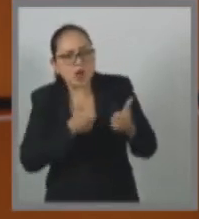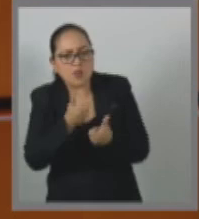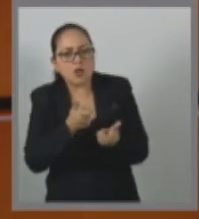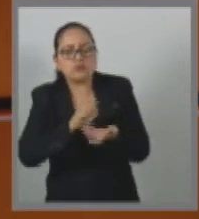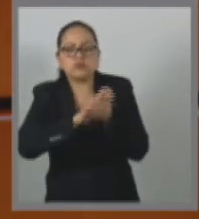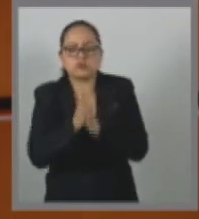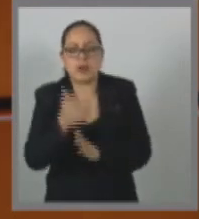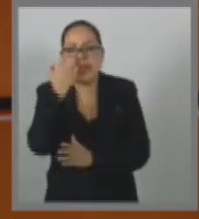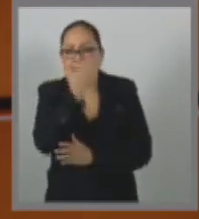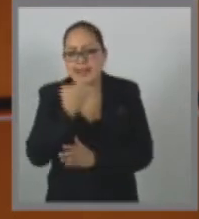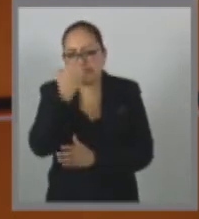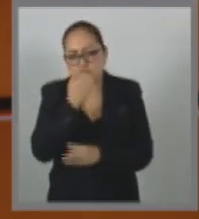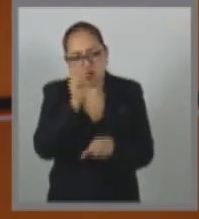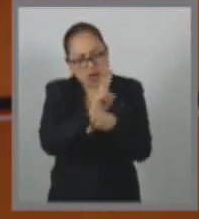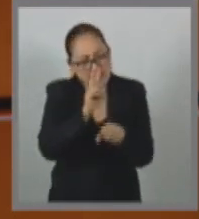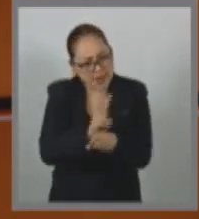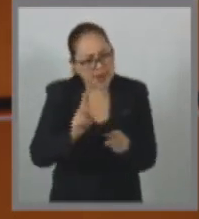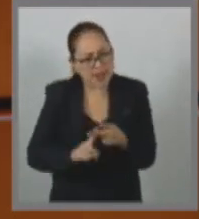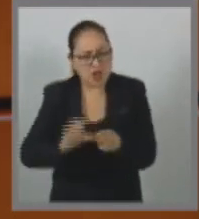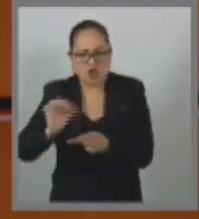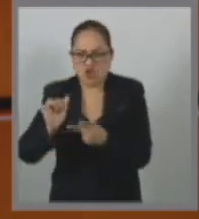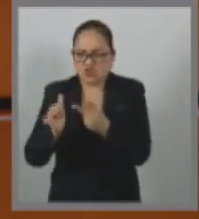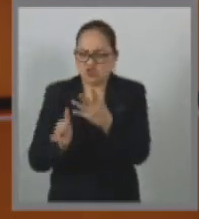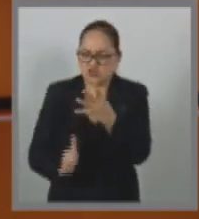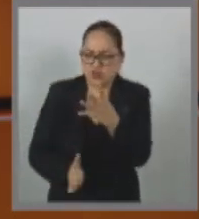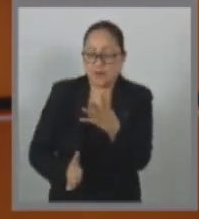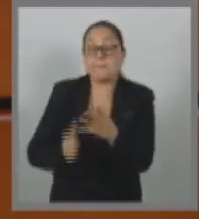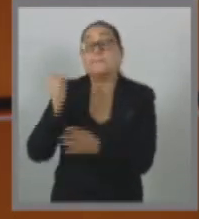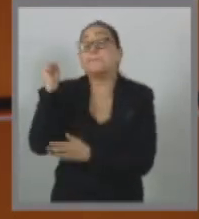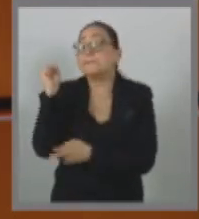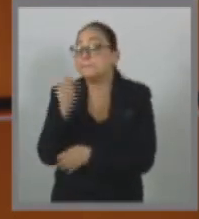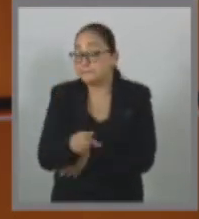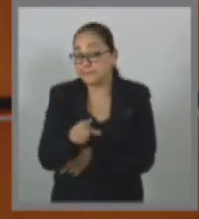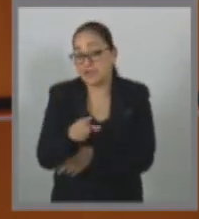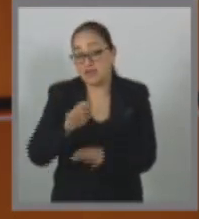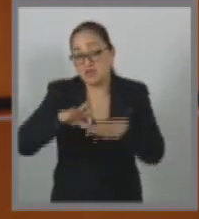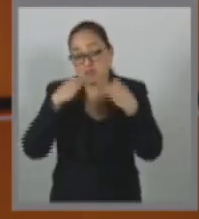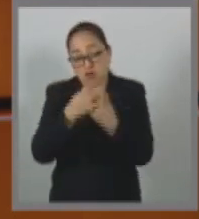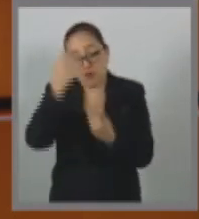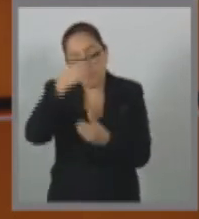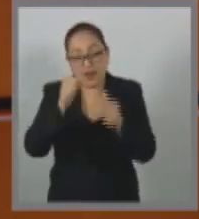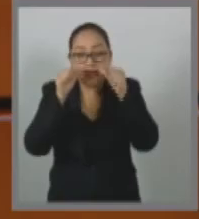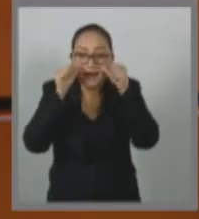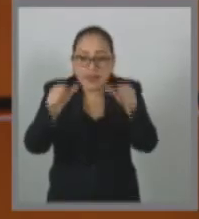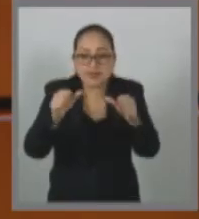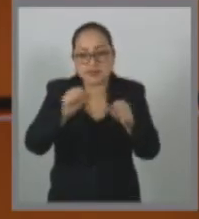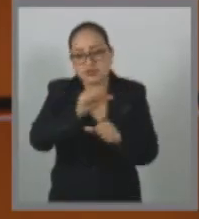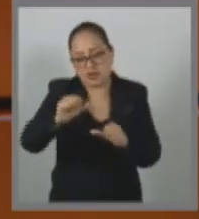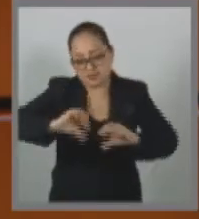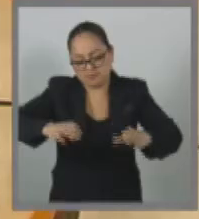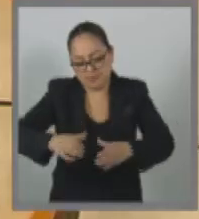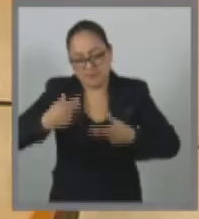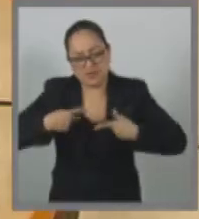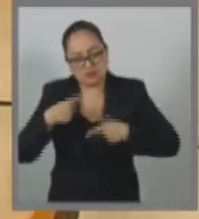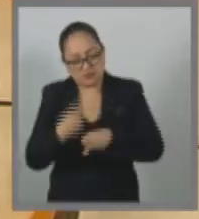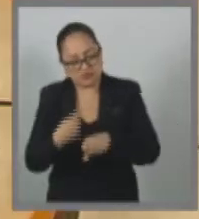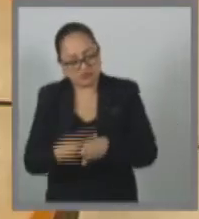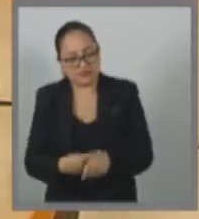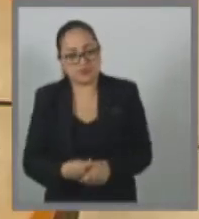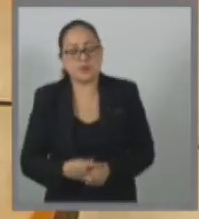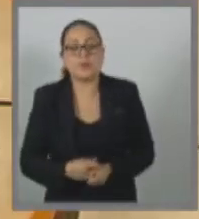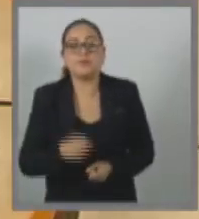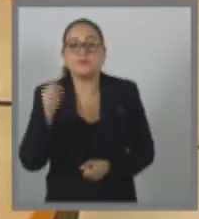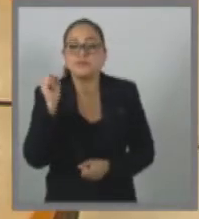de guarderías y otras prestaciones sociales y, por supuesto, a su modelo de atención médica. Y en todos estos